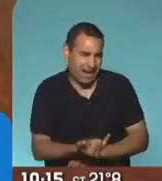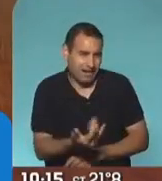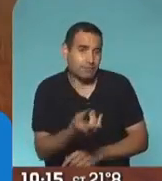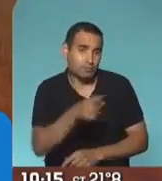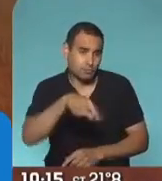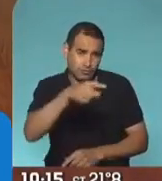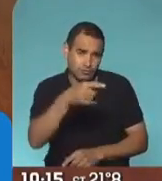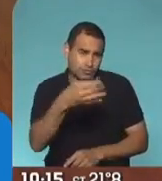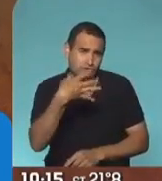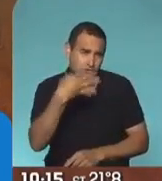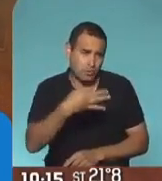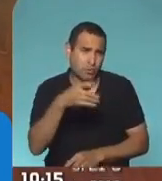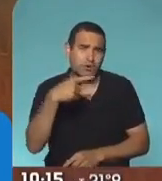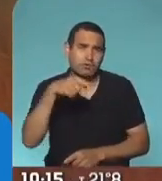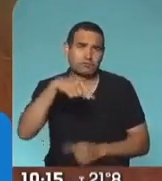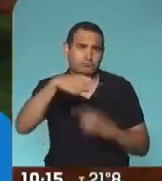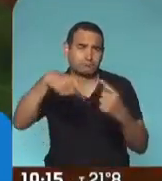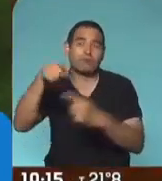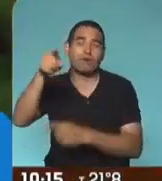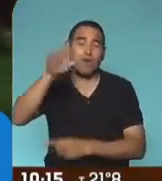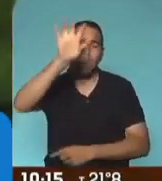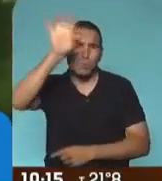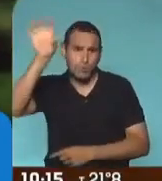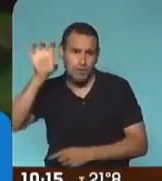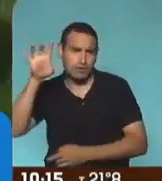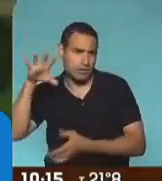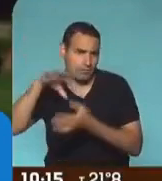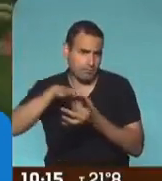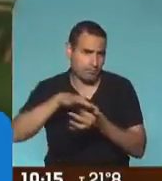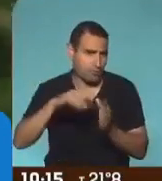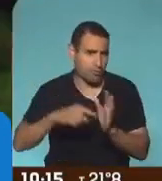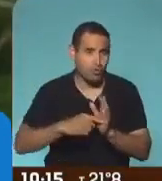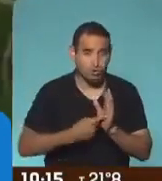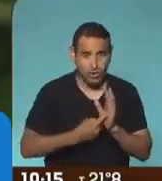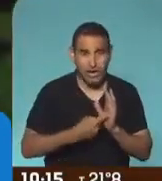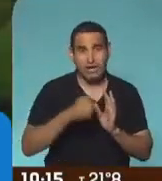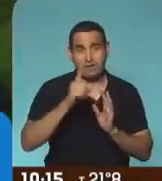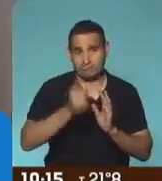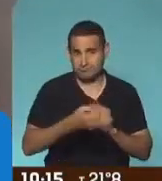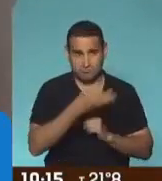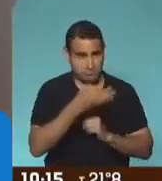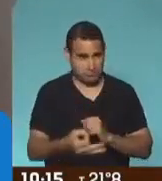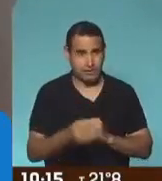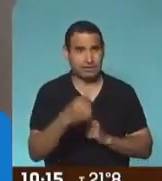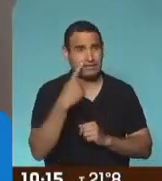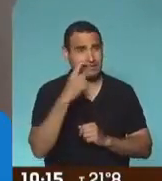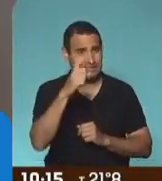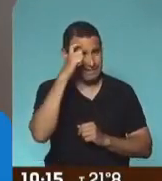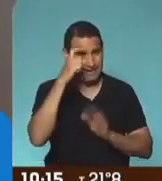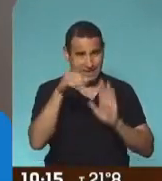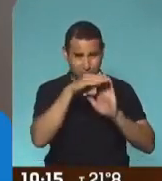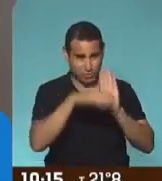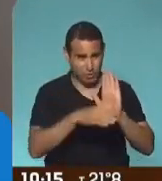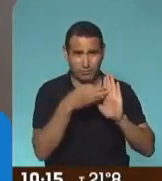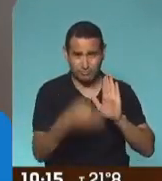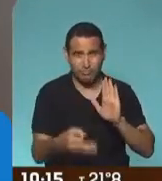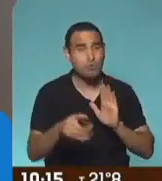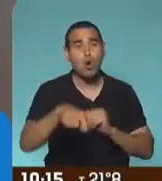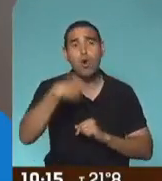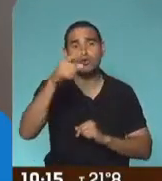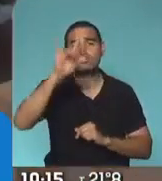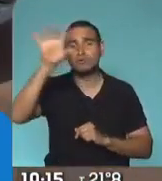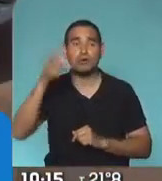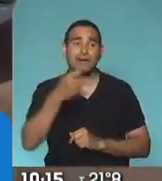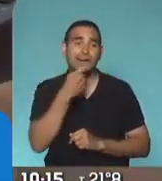seguramente habrán escuchado, muchas provincias adherían. La ciudad de Buenos Aires es una en donde se aplica muy bien el ILE, no hay ningún inconveniente, no. Claro. pero en otras como